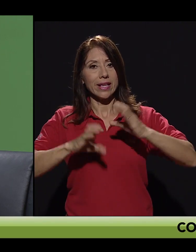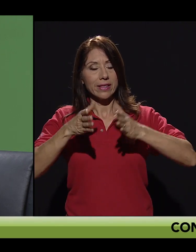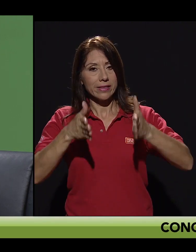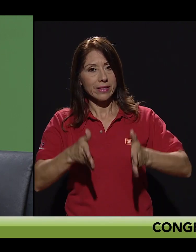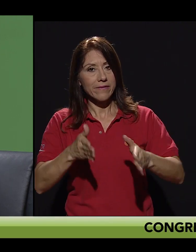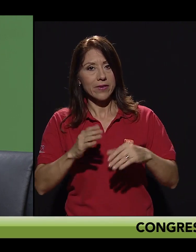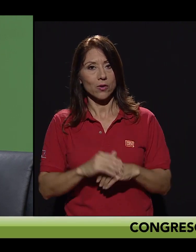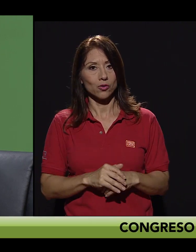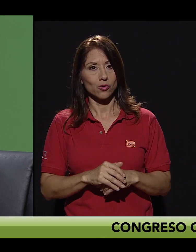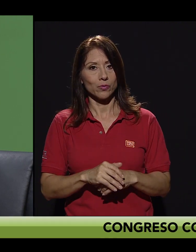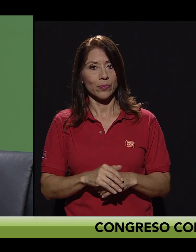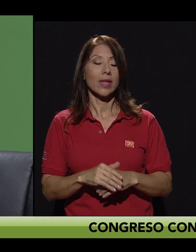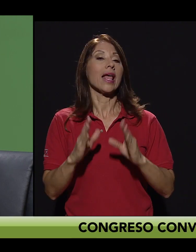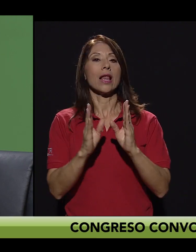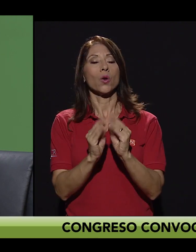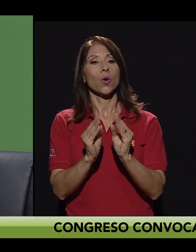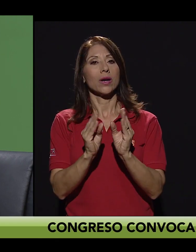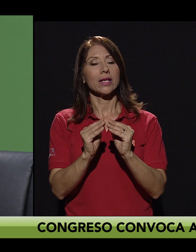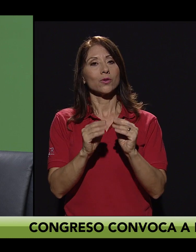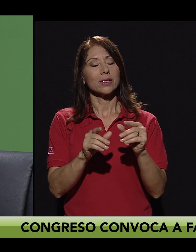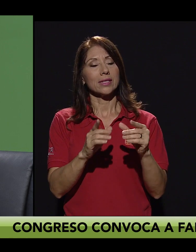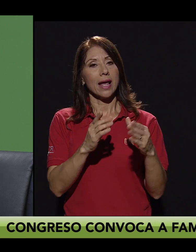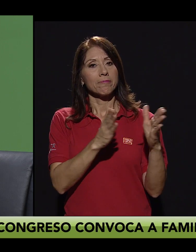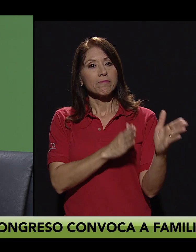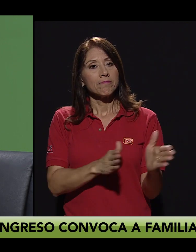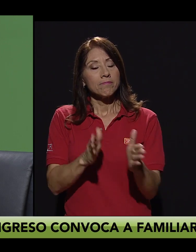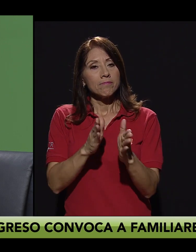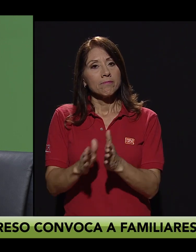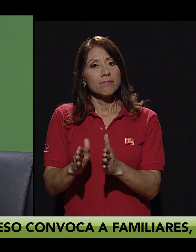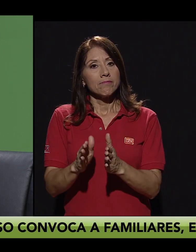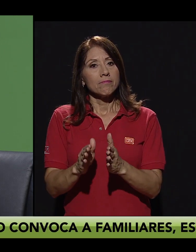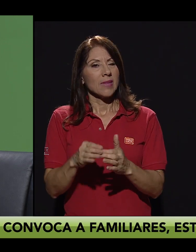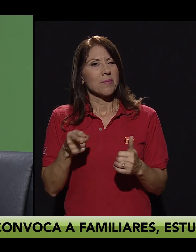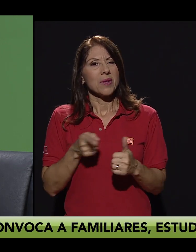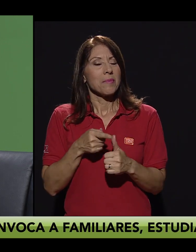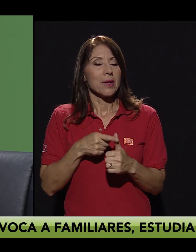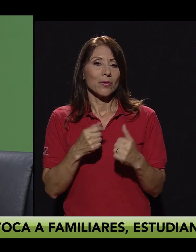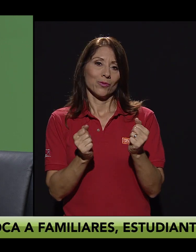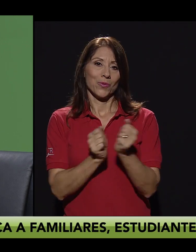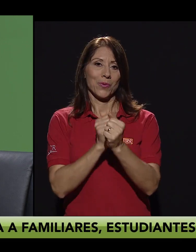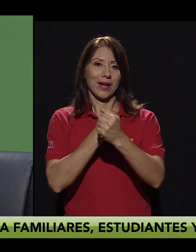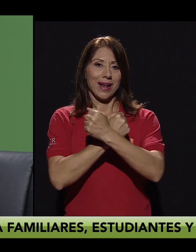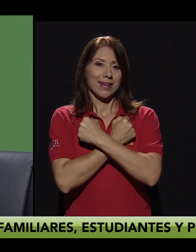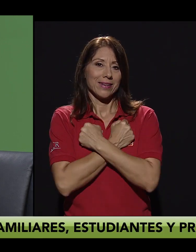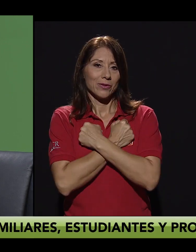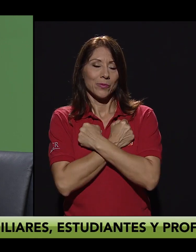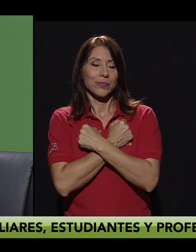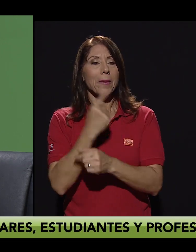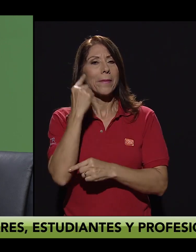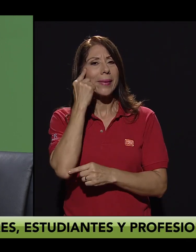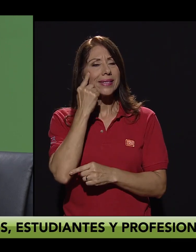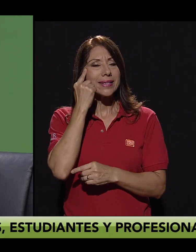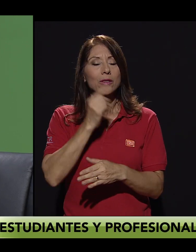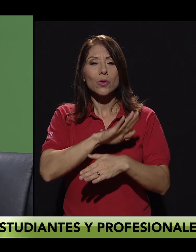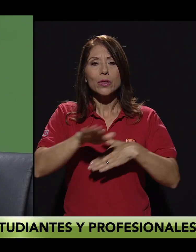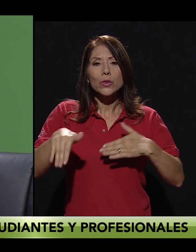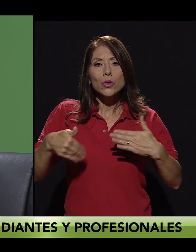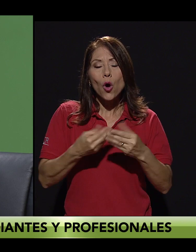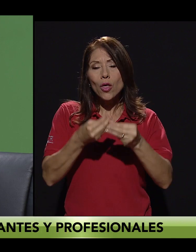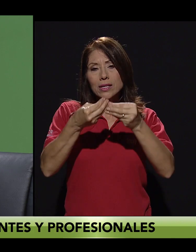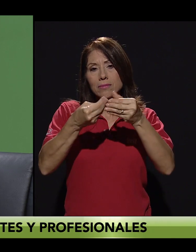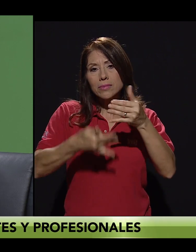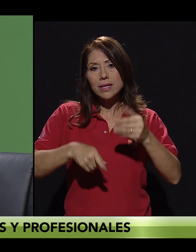científicos Está diseñado Como primer ingrediente Con todo cariño Pensando en todas